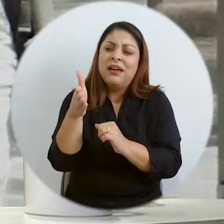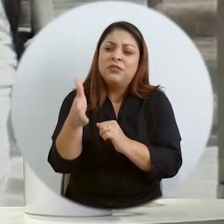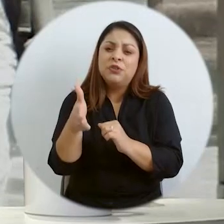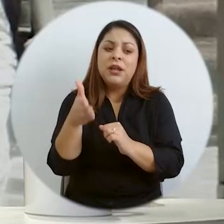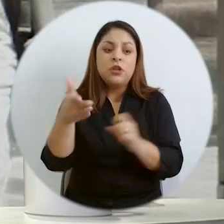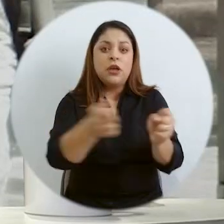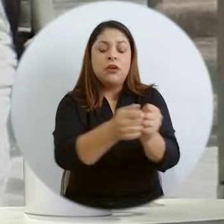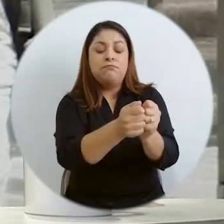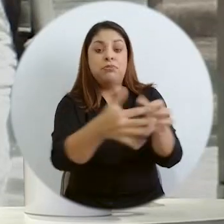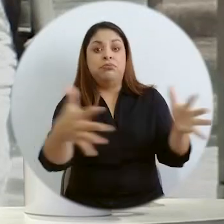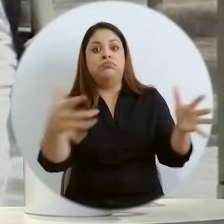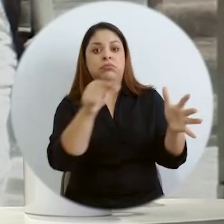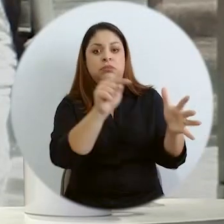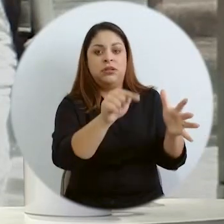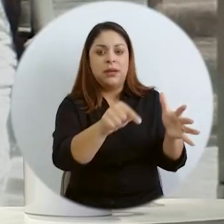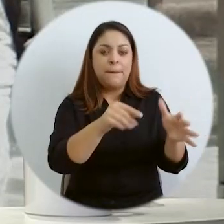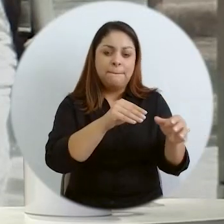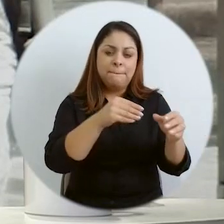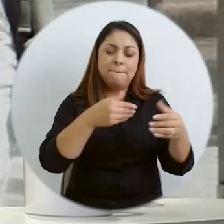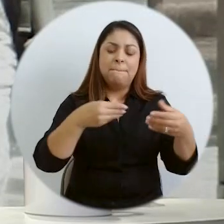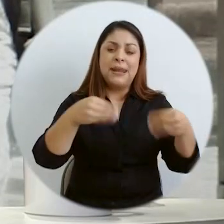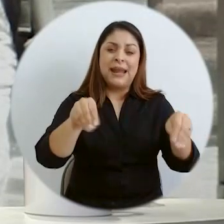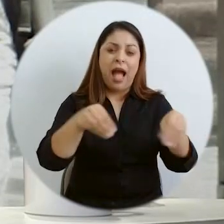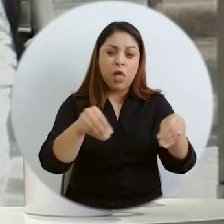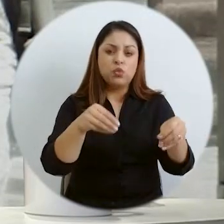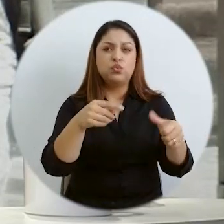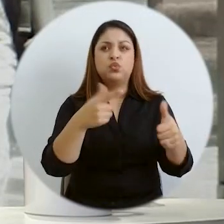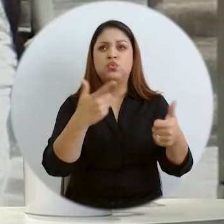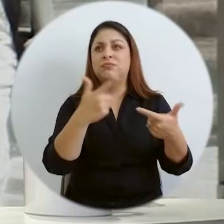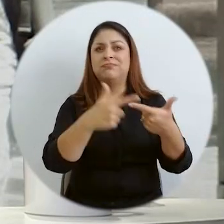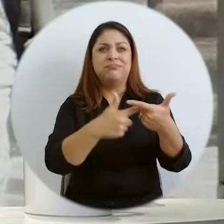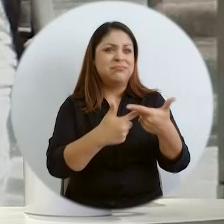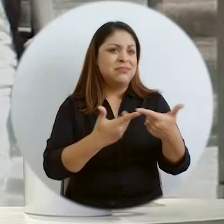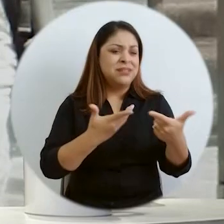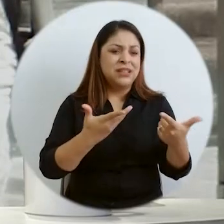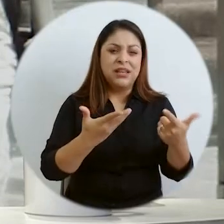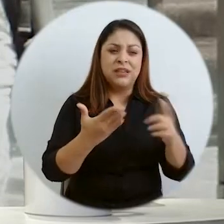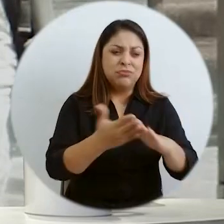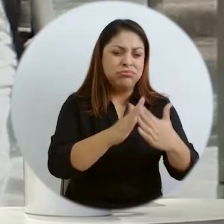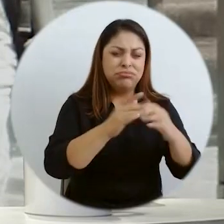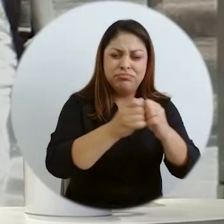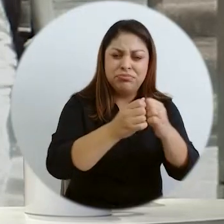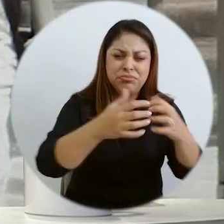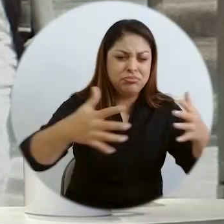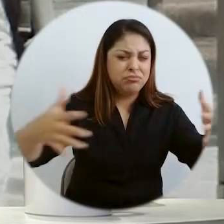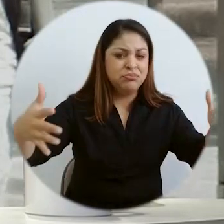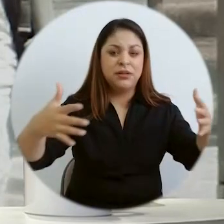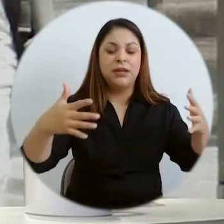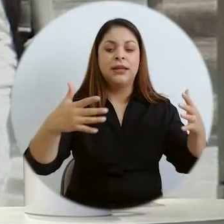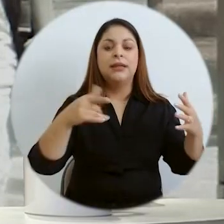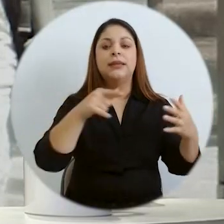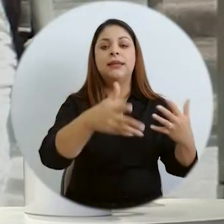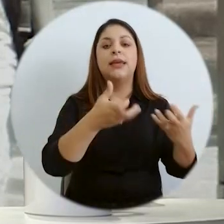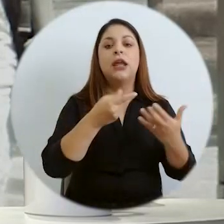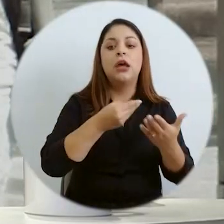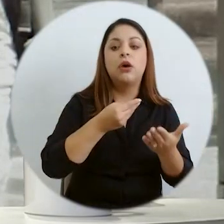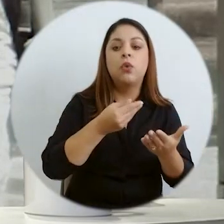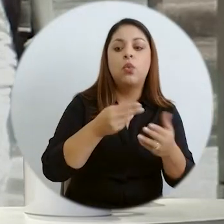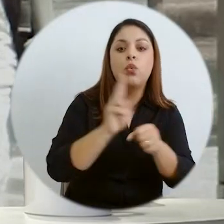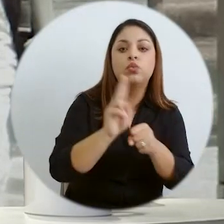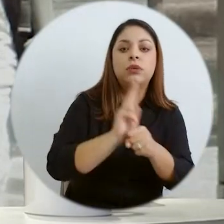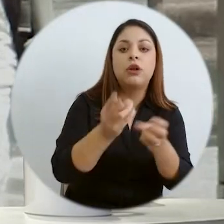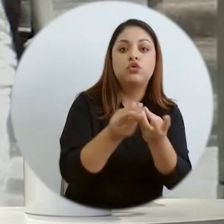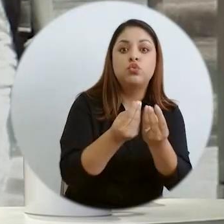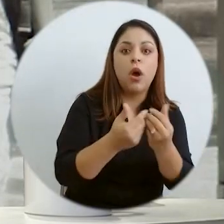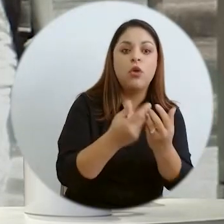que requieren los mercados, y muchísimo más en una zona como Guanacaste, donde el mercado que quiere utilizar ese suelo lo está